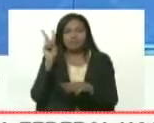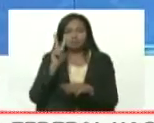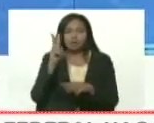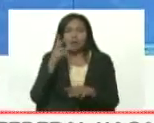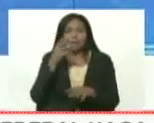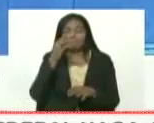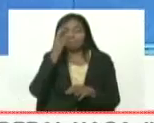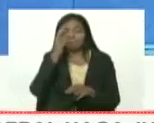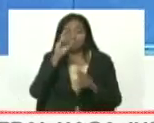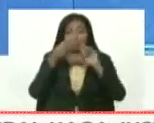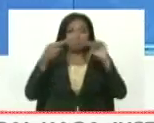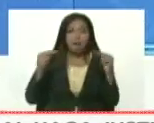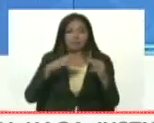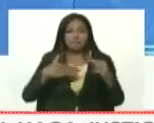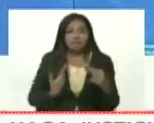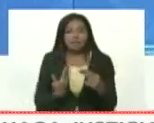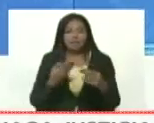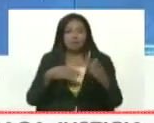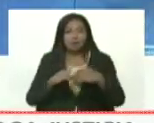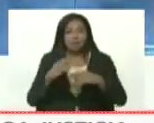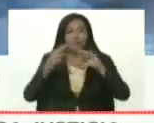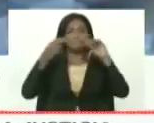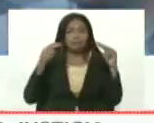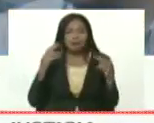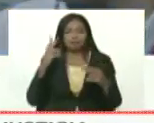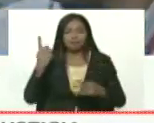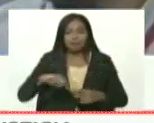paz. Y paz vamos a tener.